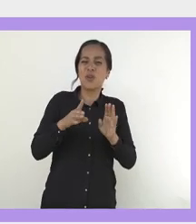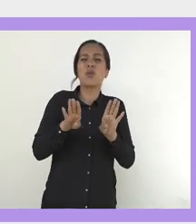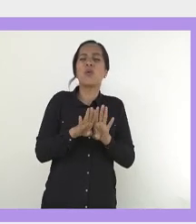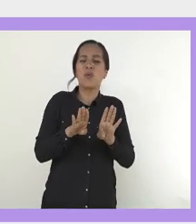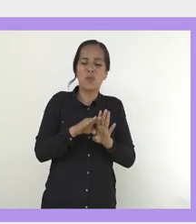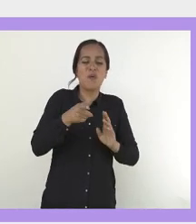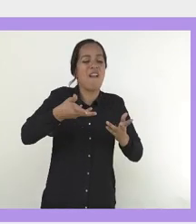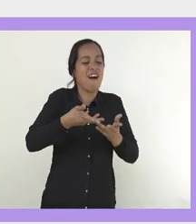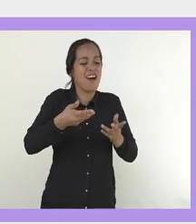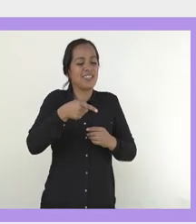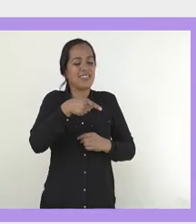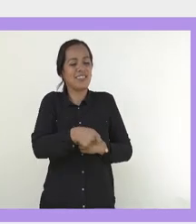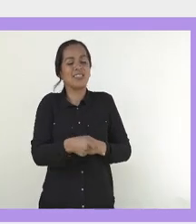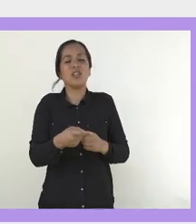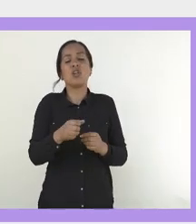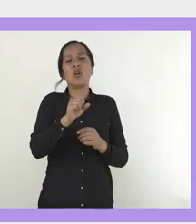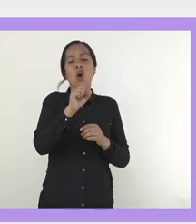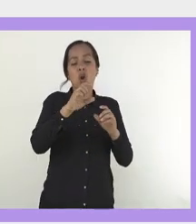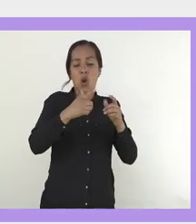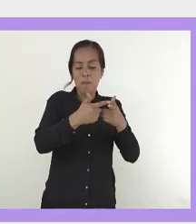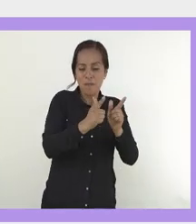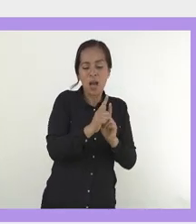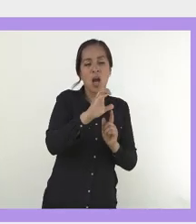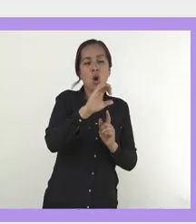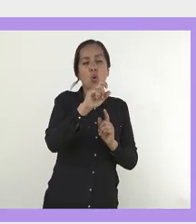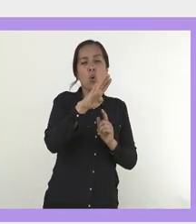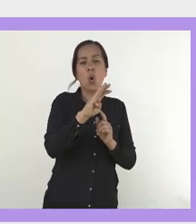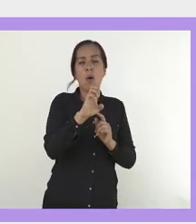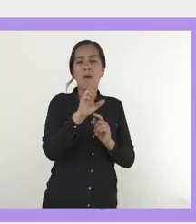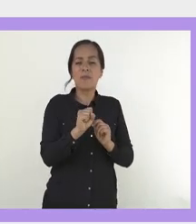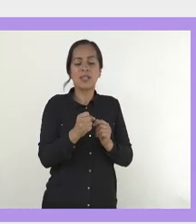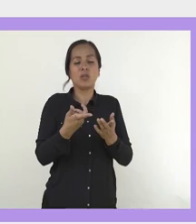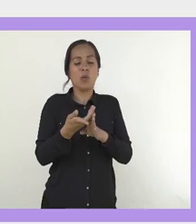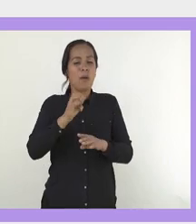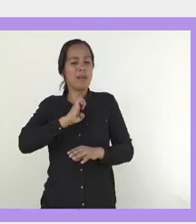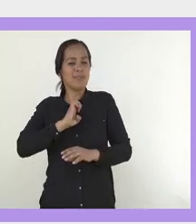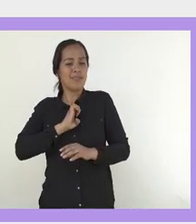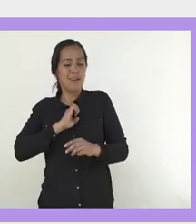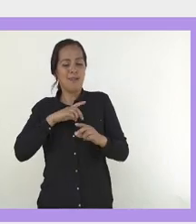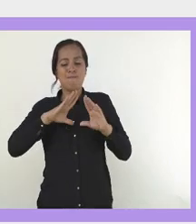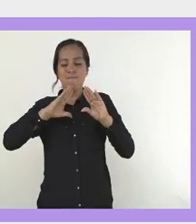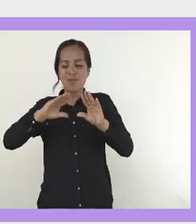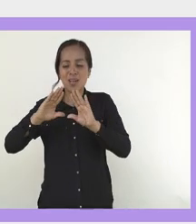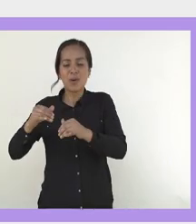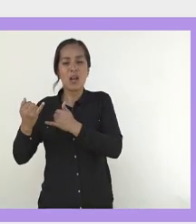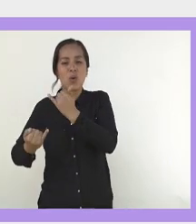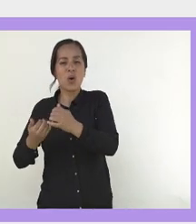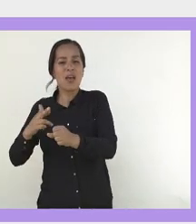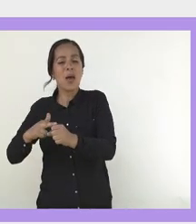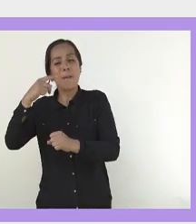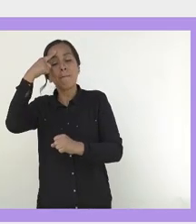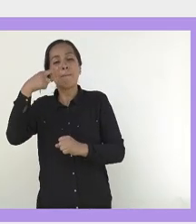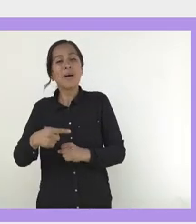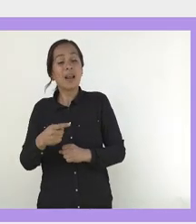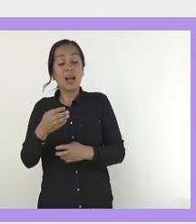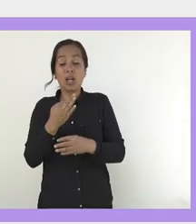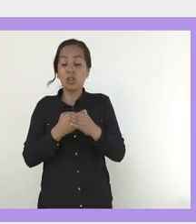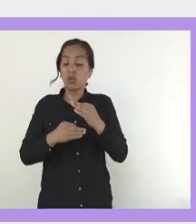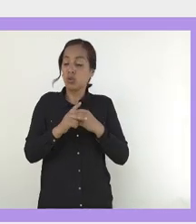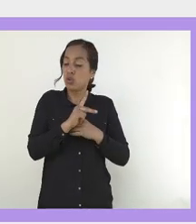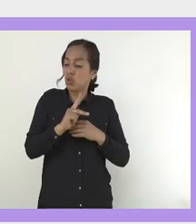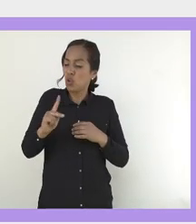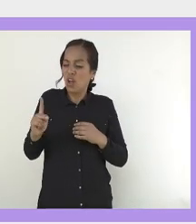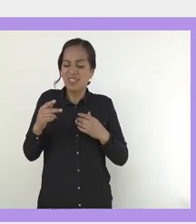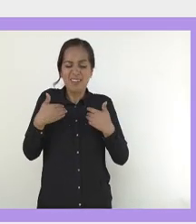está utilizando con los clubes con este los y las entrenadoras con las jugadoras para qué pues para que también todo mundo